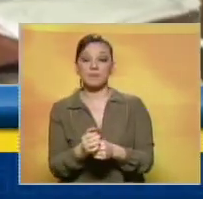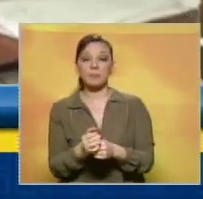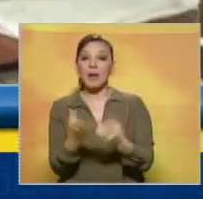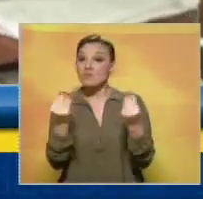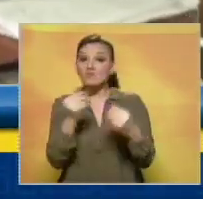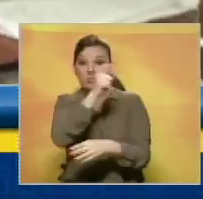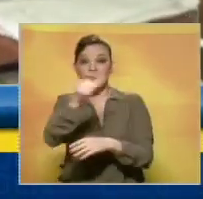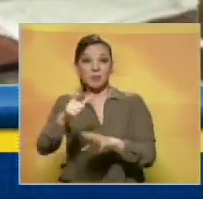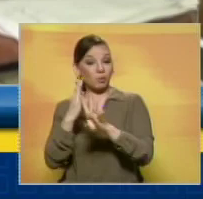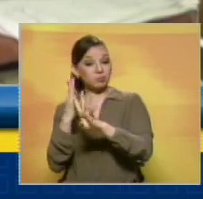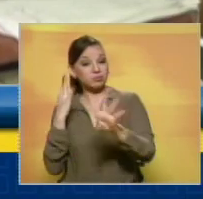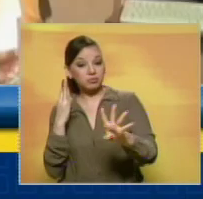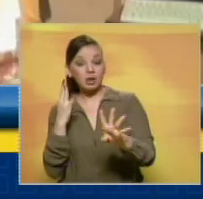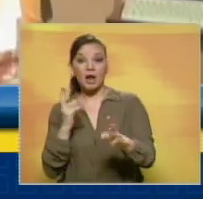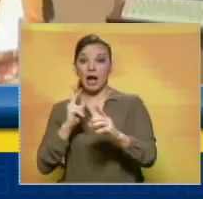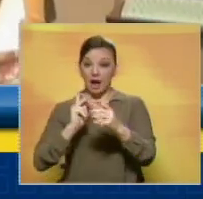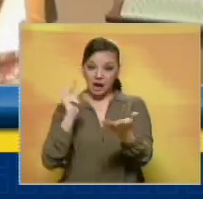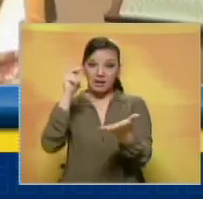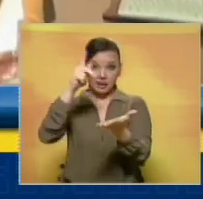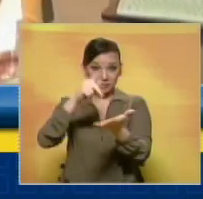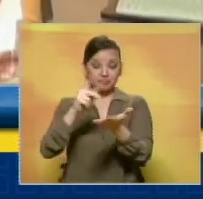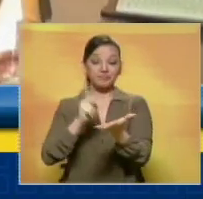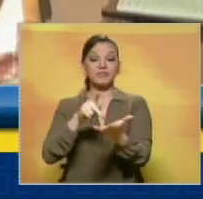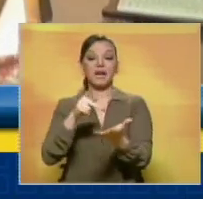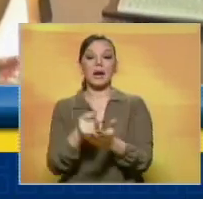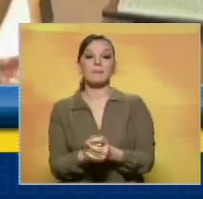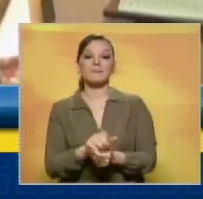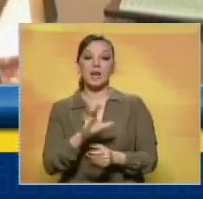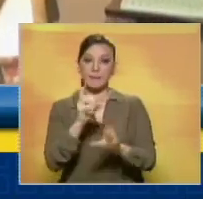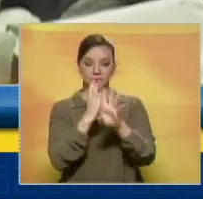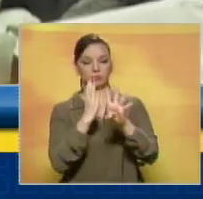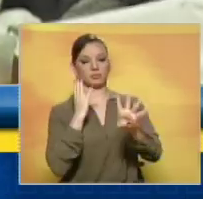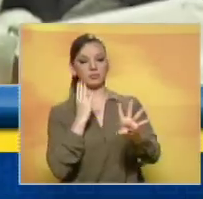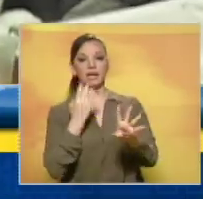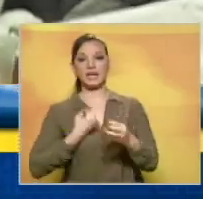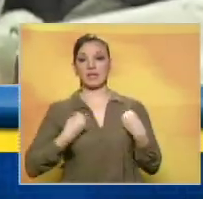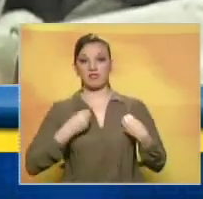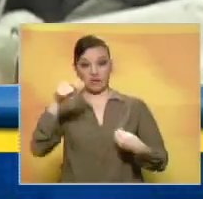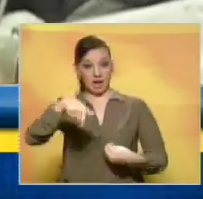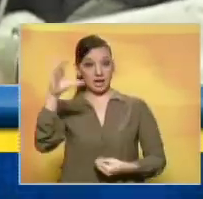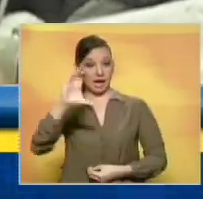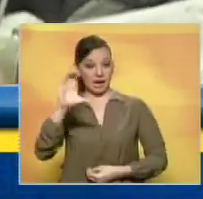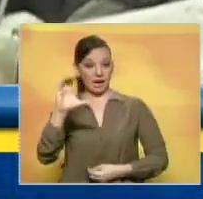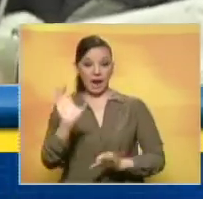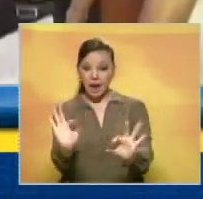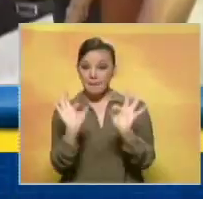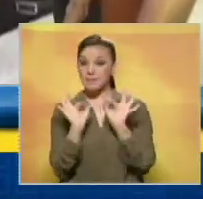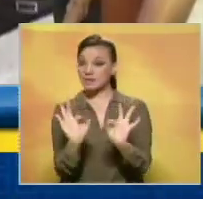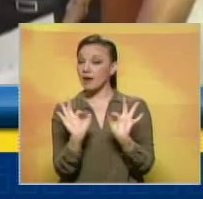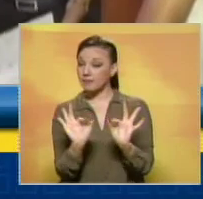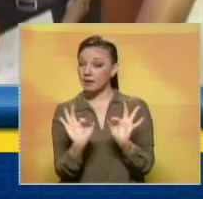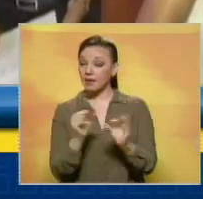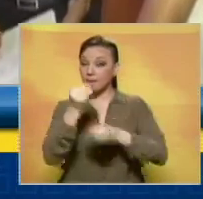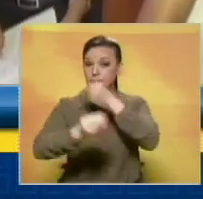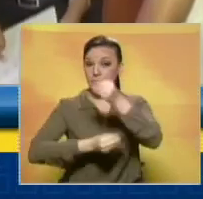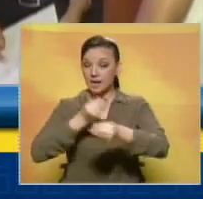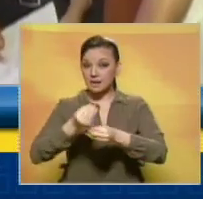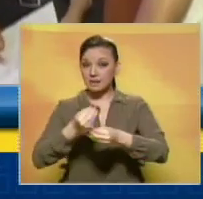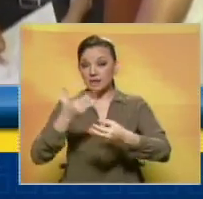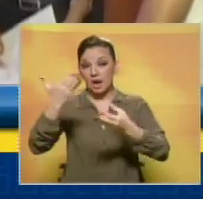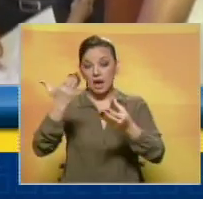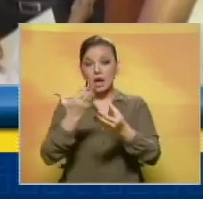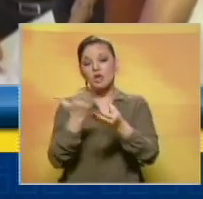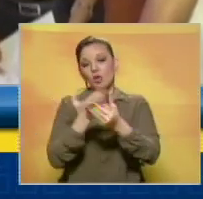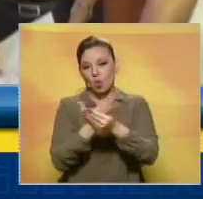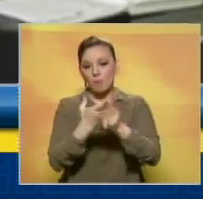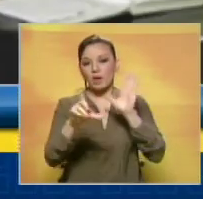considerablemente, pues a la sede frente al CICPC se concentran las personas que viven en Caracas, exclusivamente para realizar trámites legales.